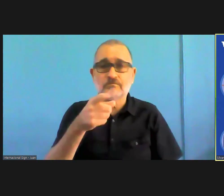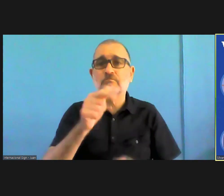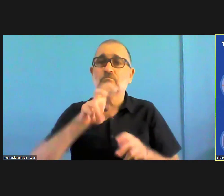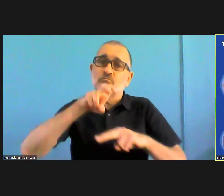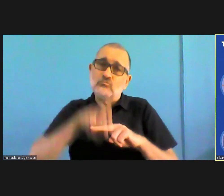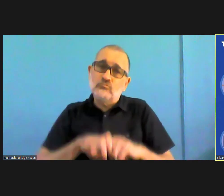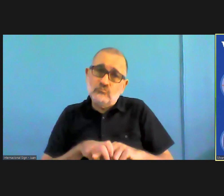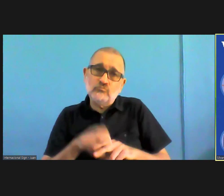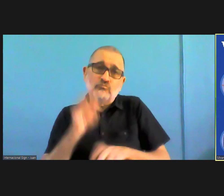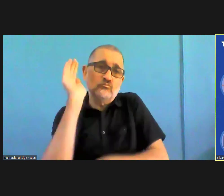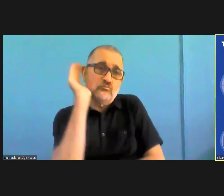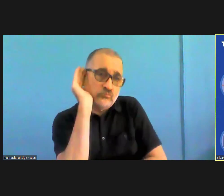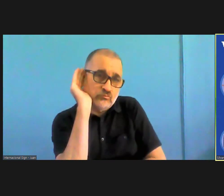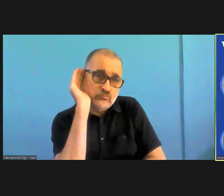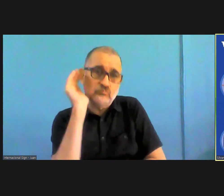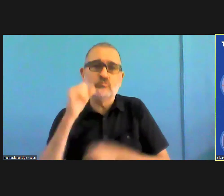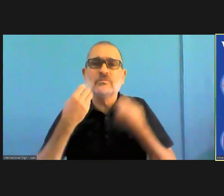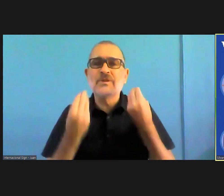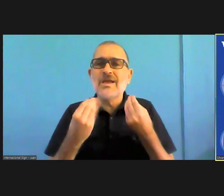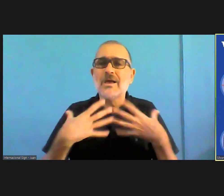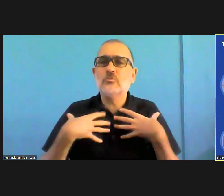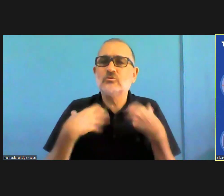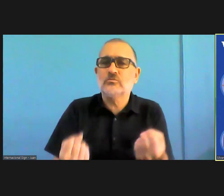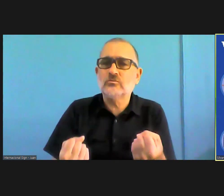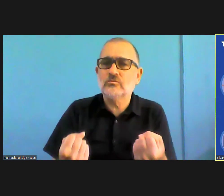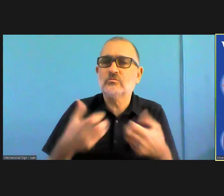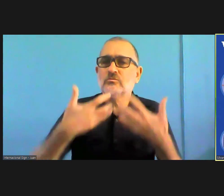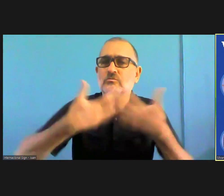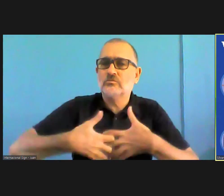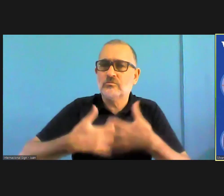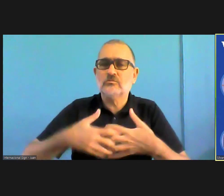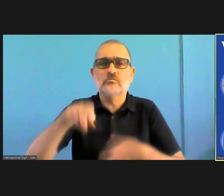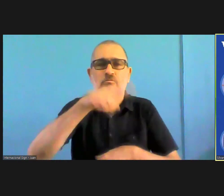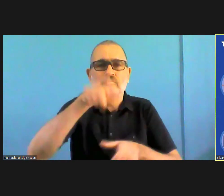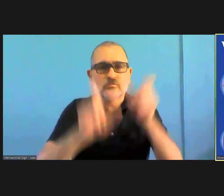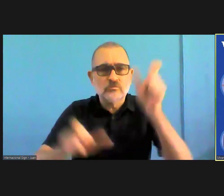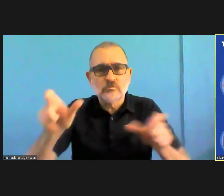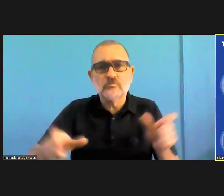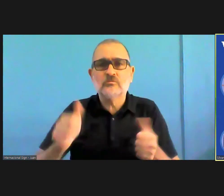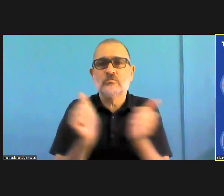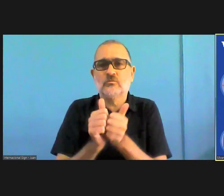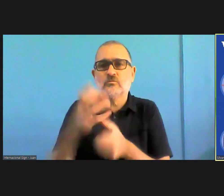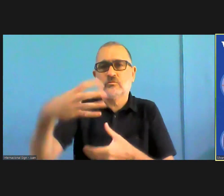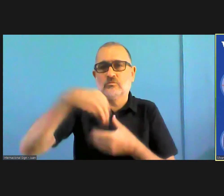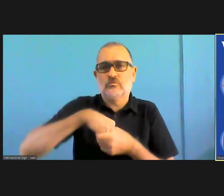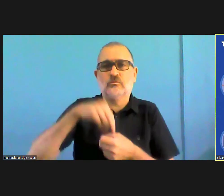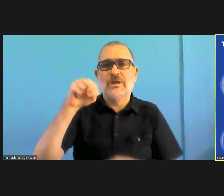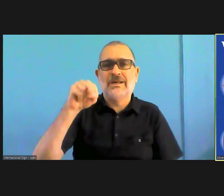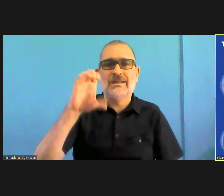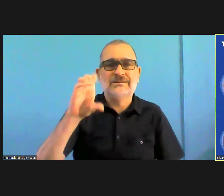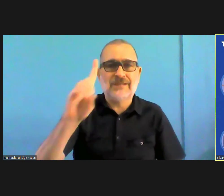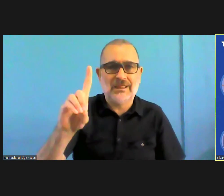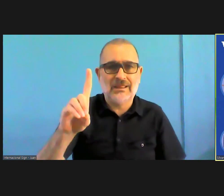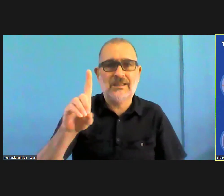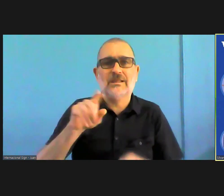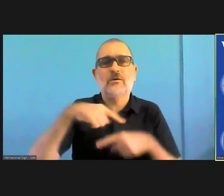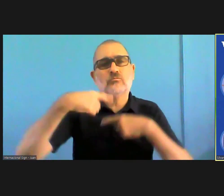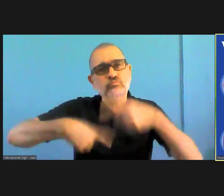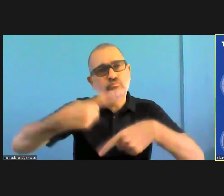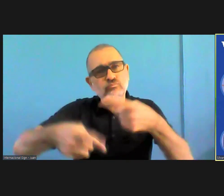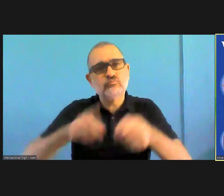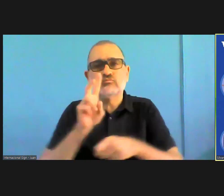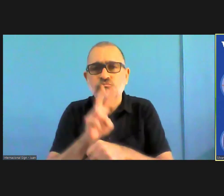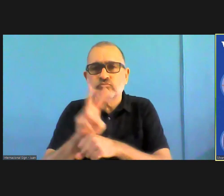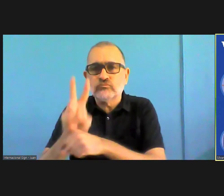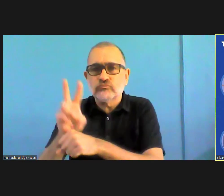para aquellos que sufren de NTS para asegurar la continuidad de su atención, especialmente ahora durante la pandemia?